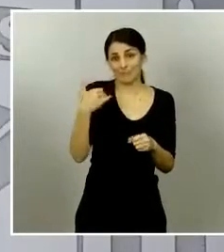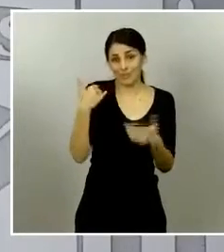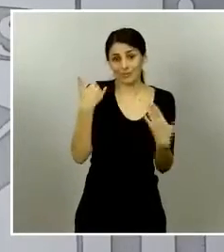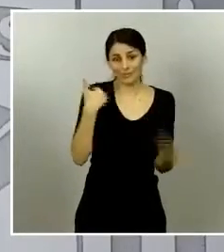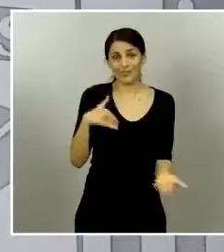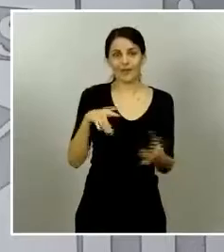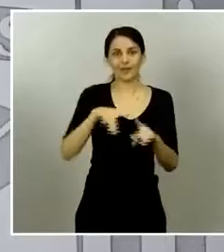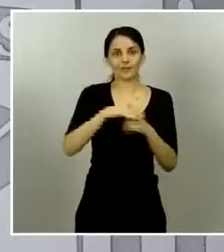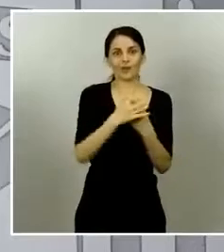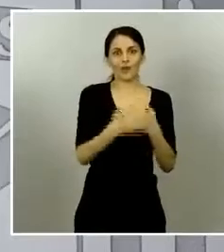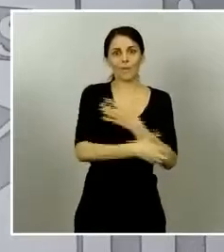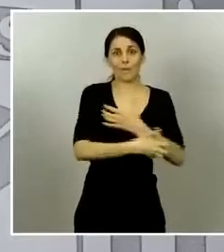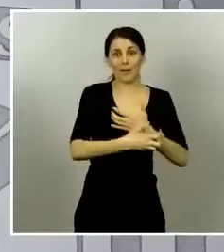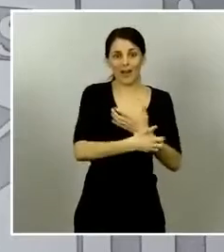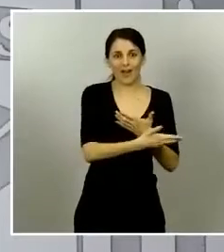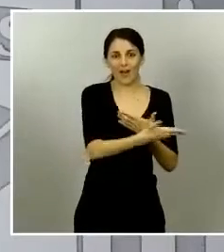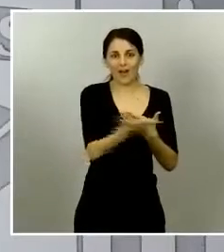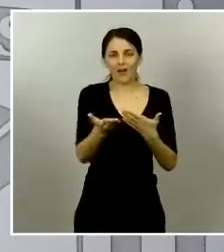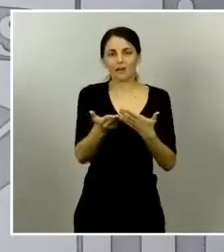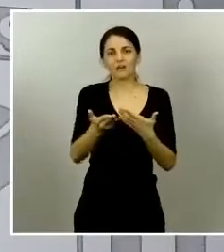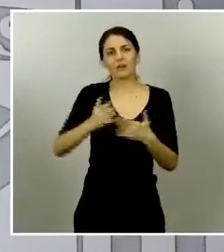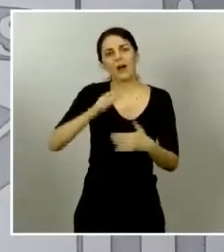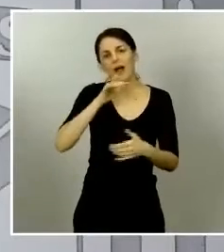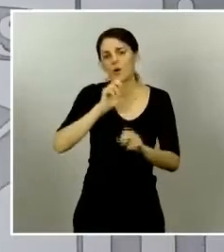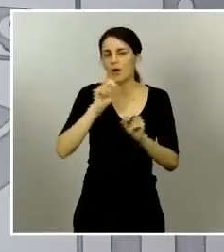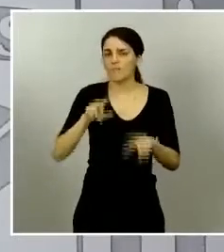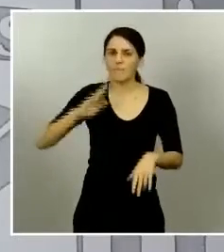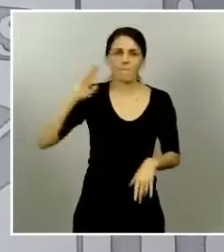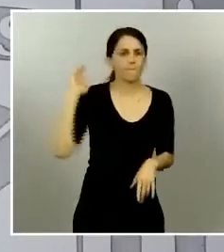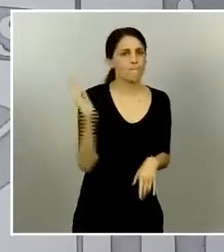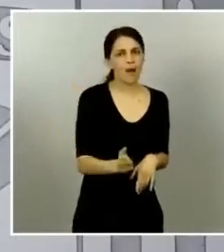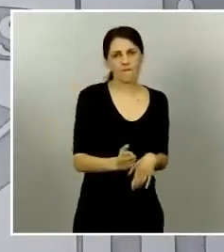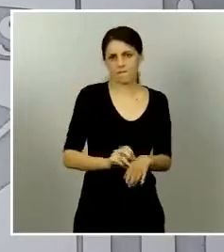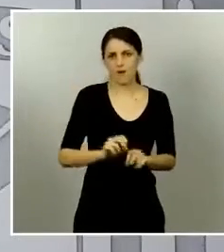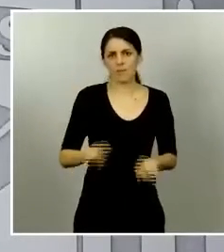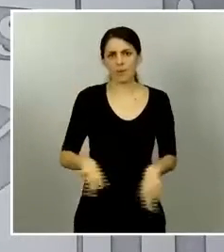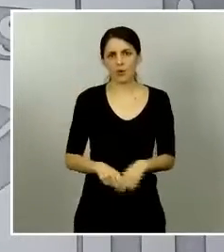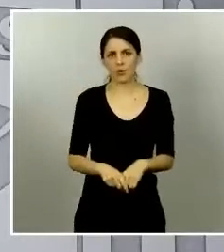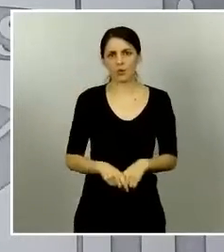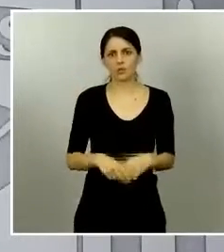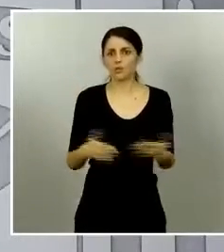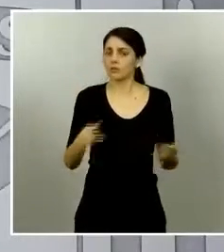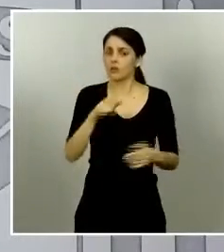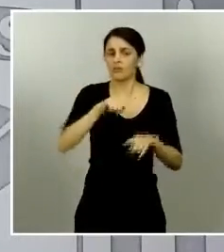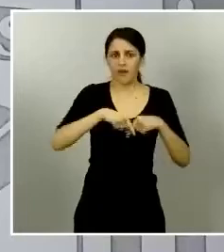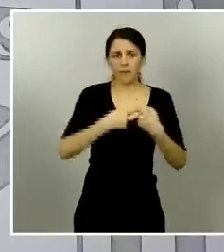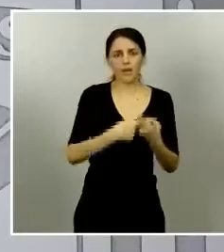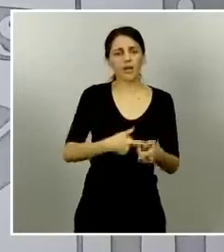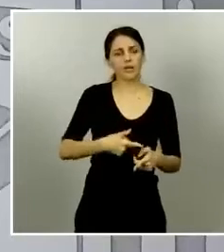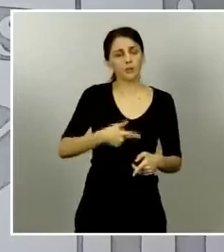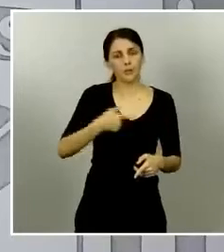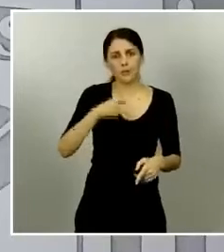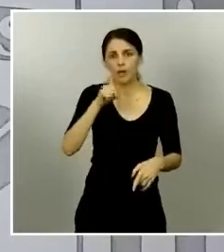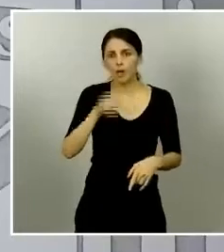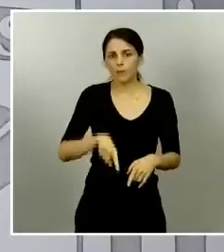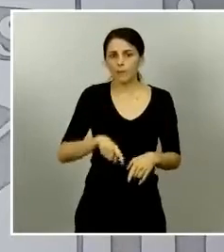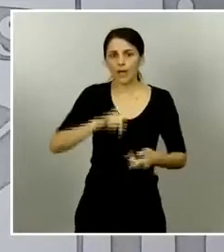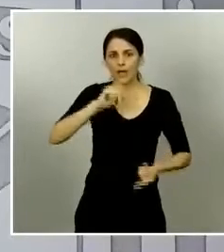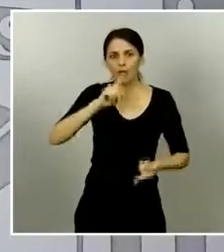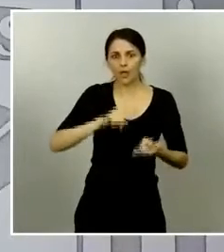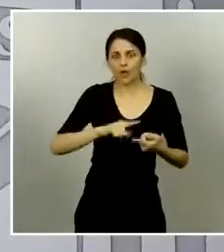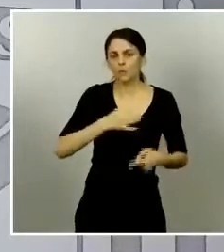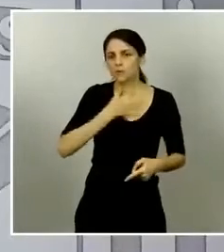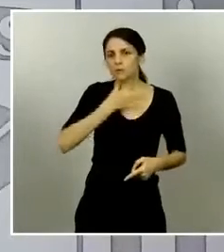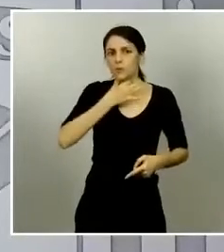pandemia sanitaria está agravando la ya de por sí precaria situación de muchas personas, de muchas familias a las